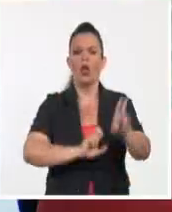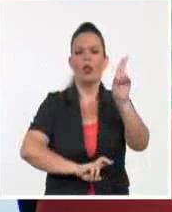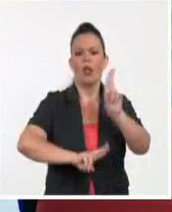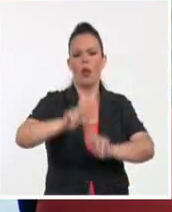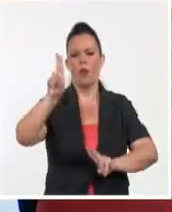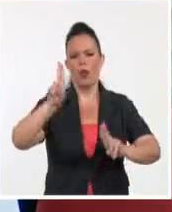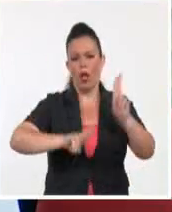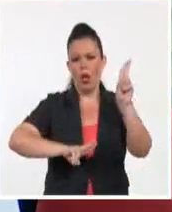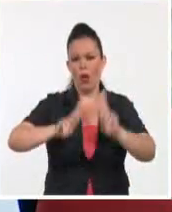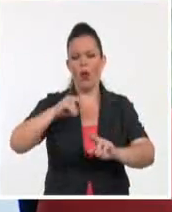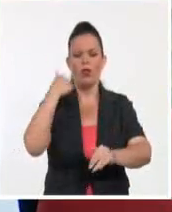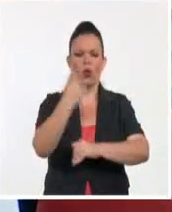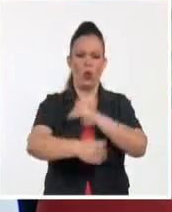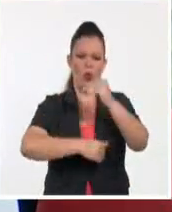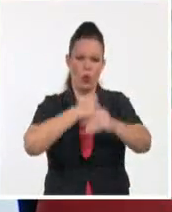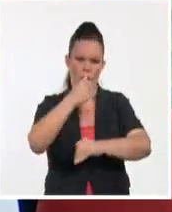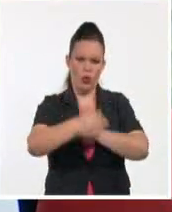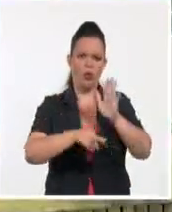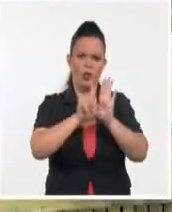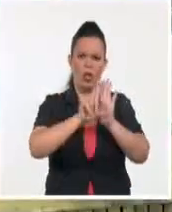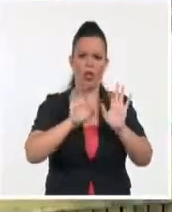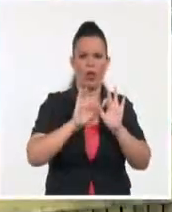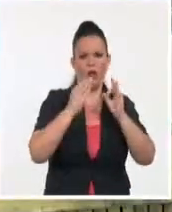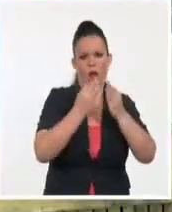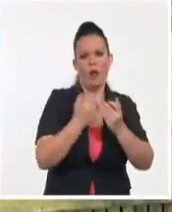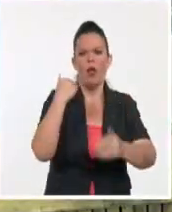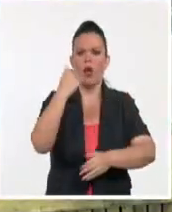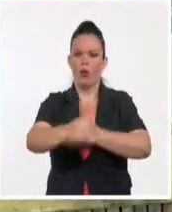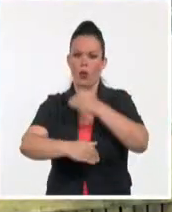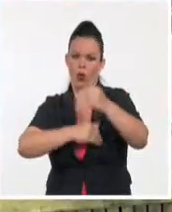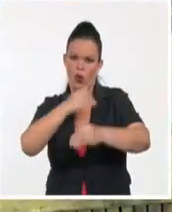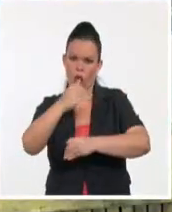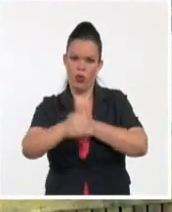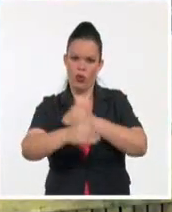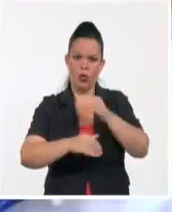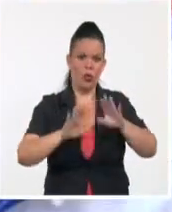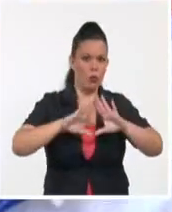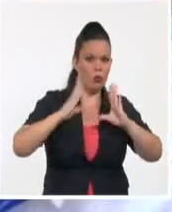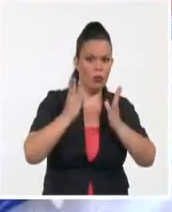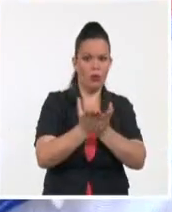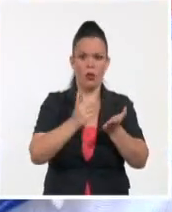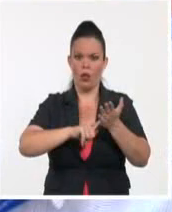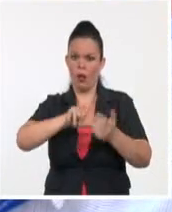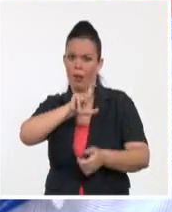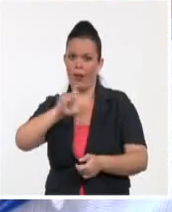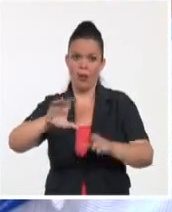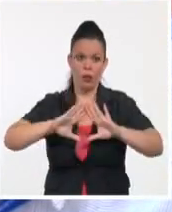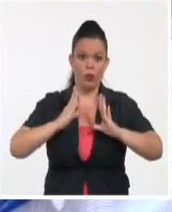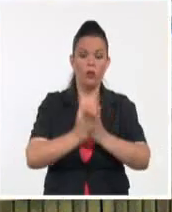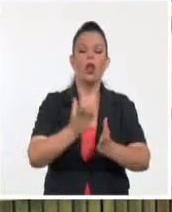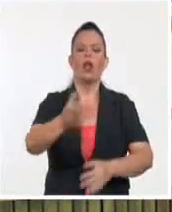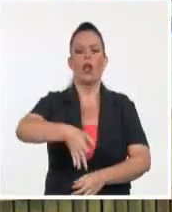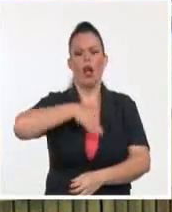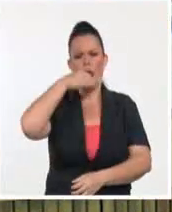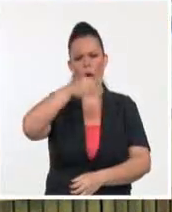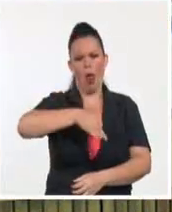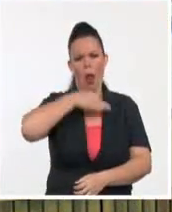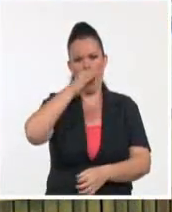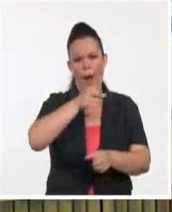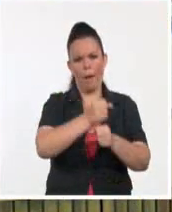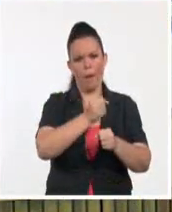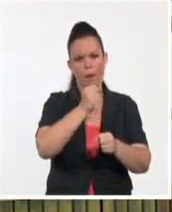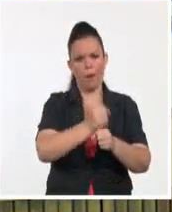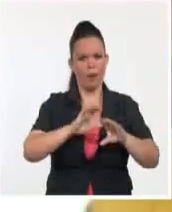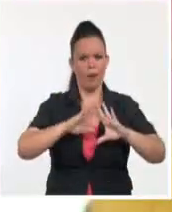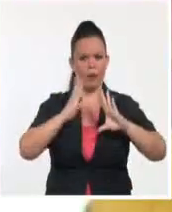Constitución, acompañamos el Congreso del partido y seguiremos. En el informe central fueron expuestos temas como el trabajo y la función de los núcleos del